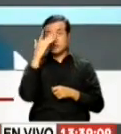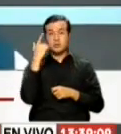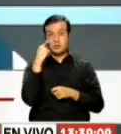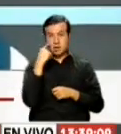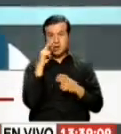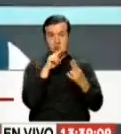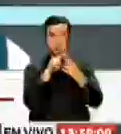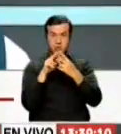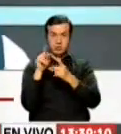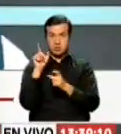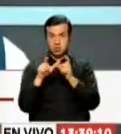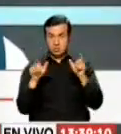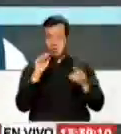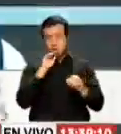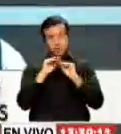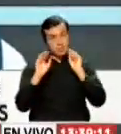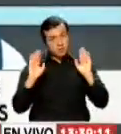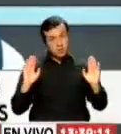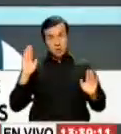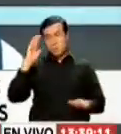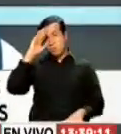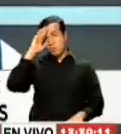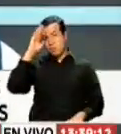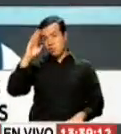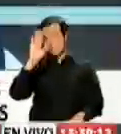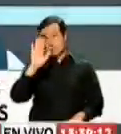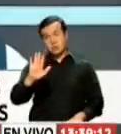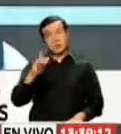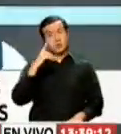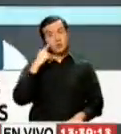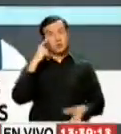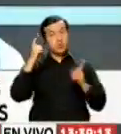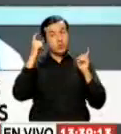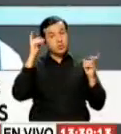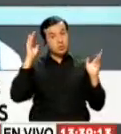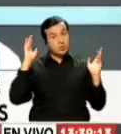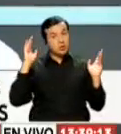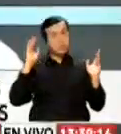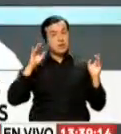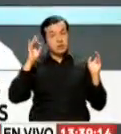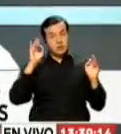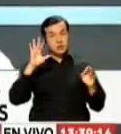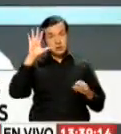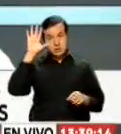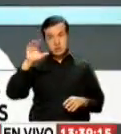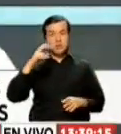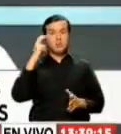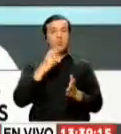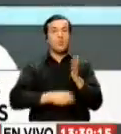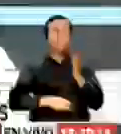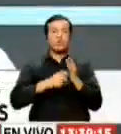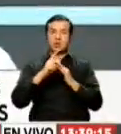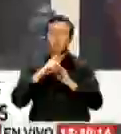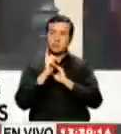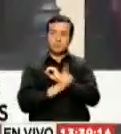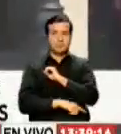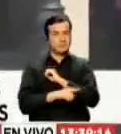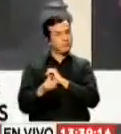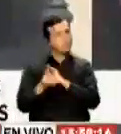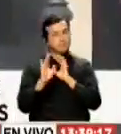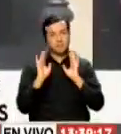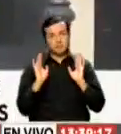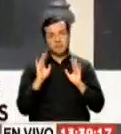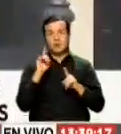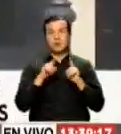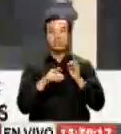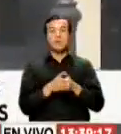Entonces, en un momento dado, llegan a un control y autorización. Automáticamente se les hace la respectiva revisión. Existen